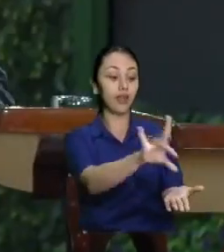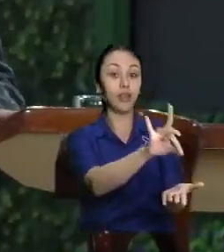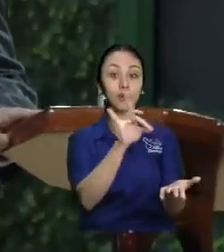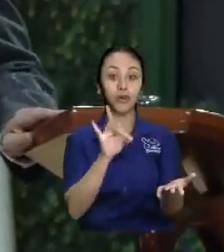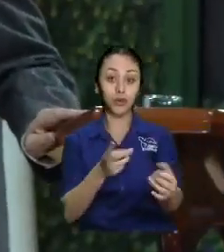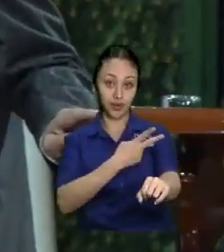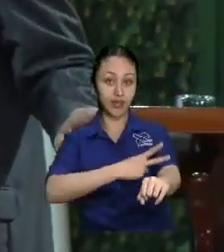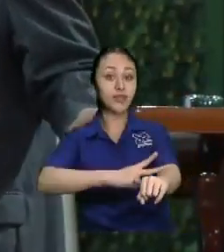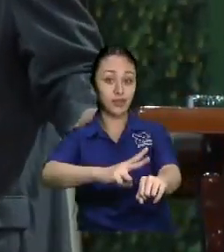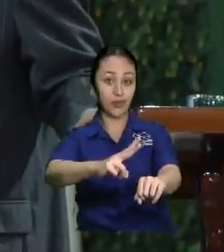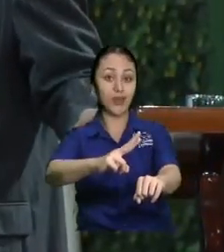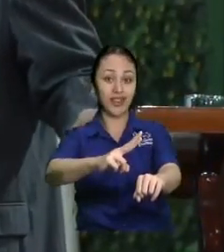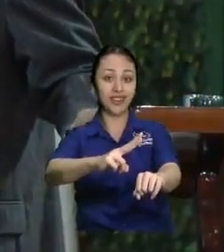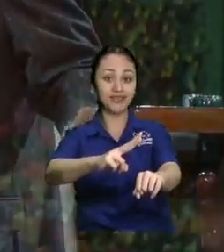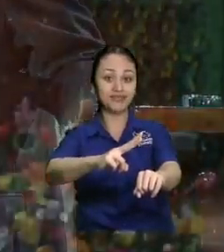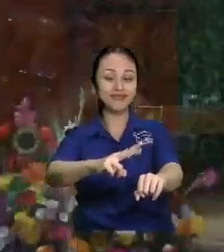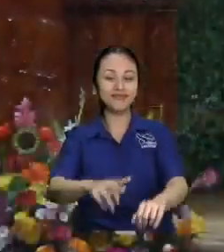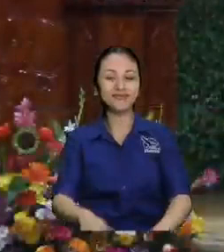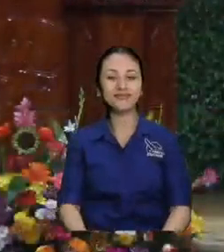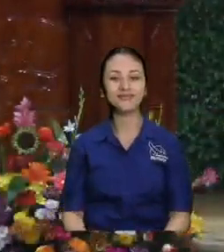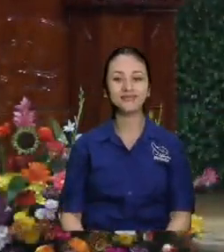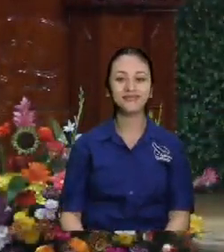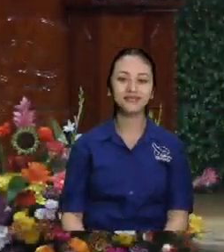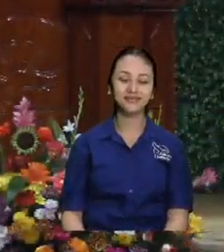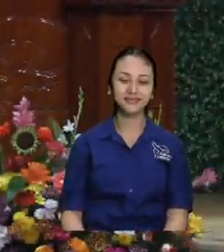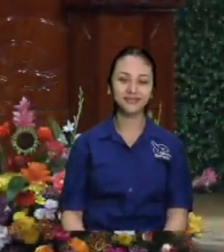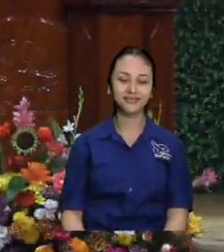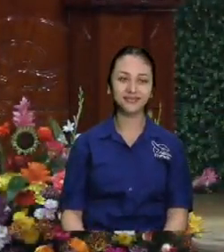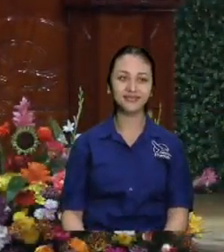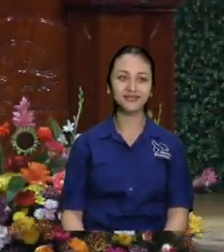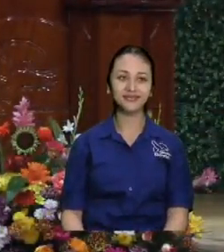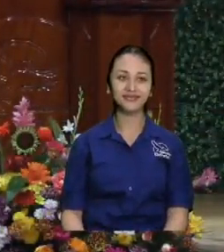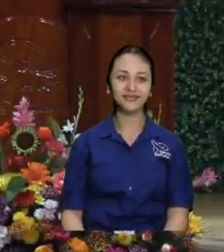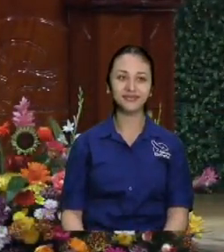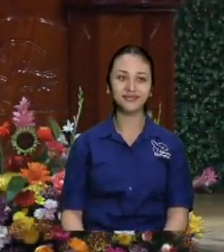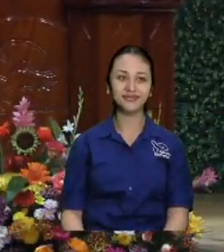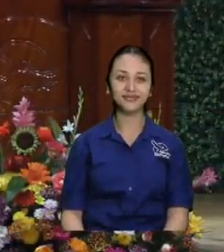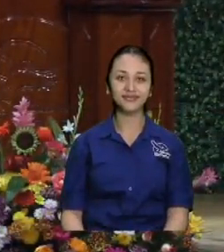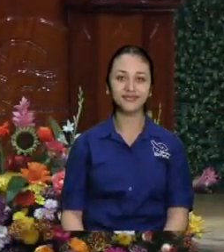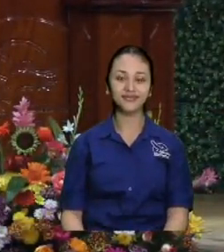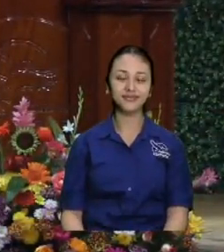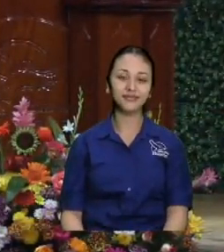aquí ya lo encontraron. ¿Llegué vos? También,